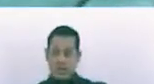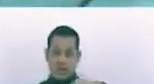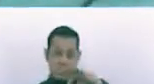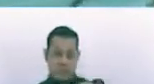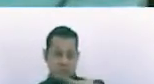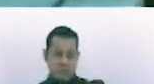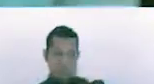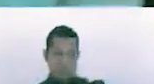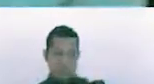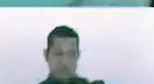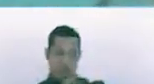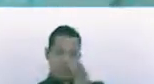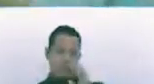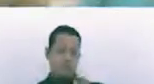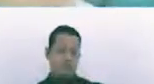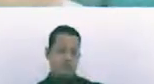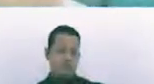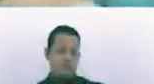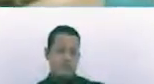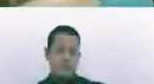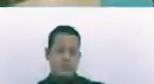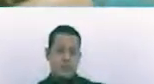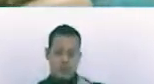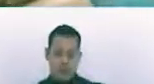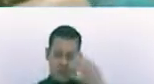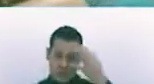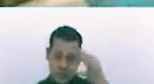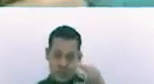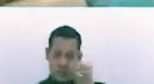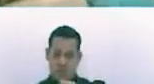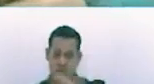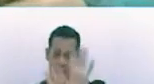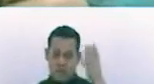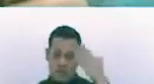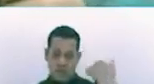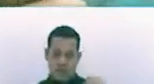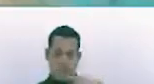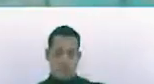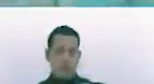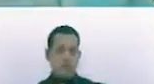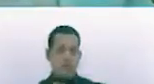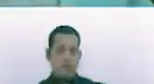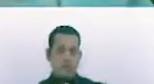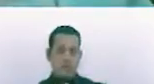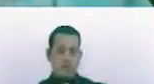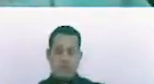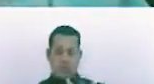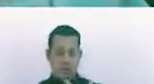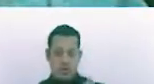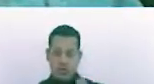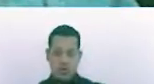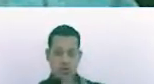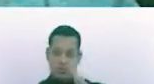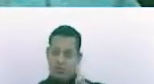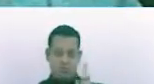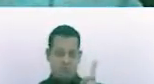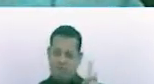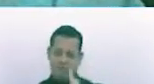ejercieran el sufragio o que votaran. Yo quiero aclararle a mi colega diputada, nosotros no nos